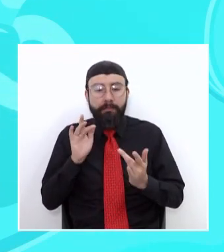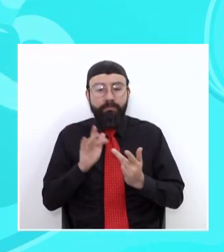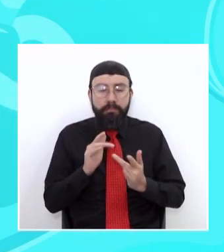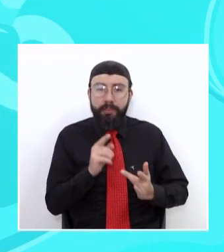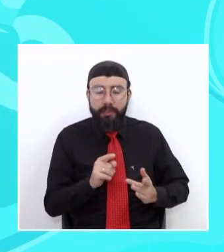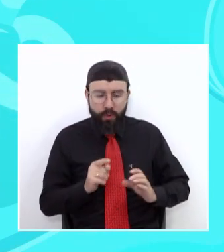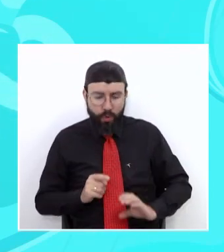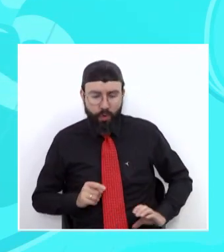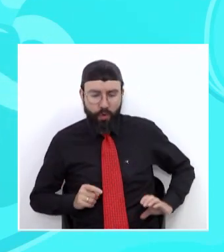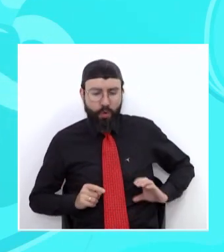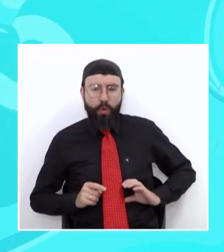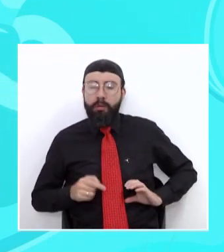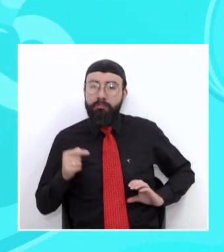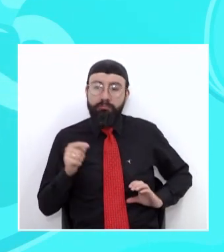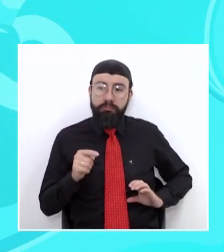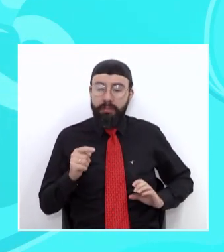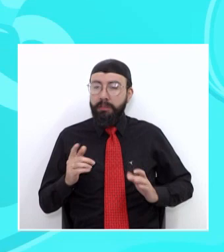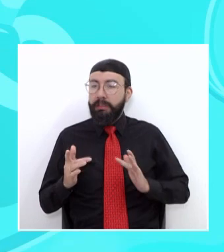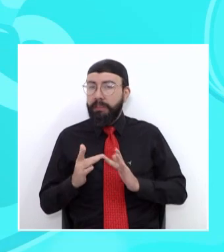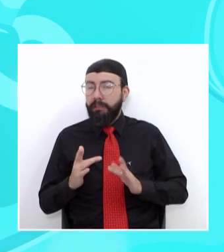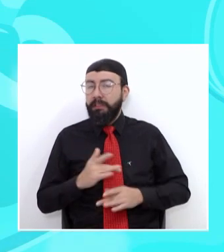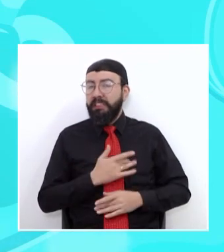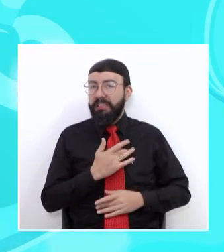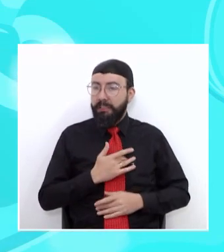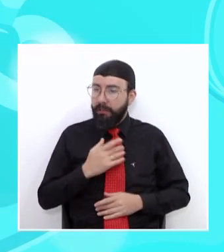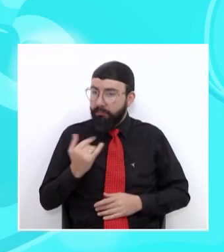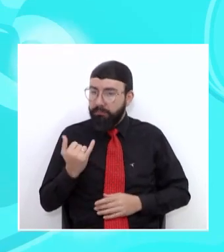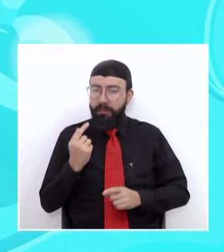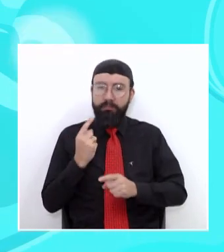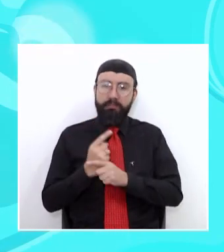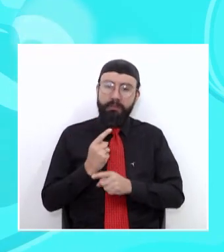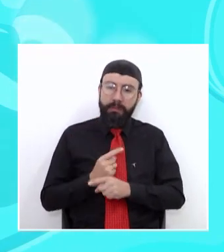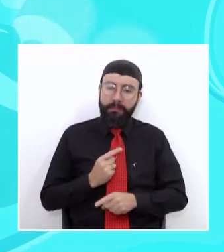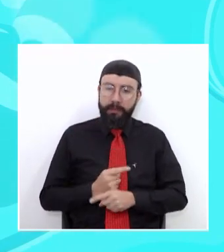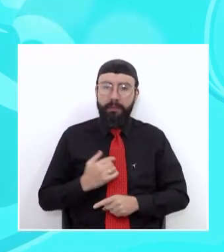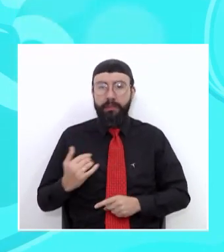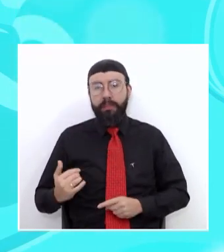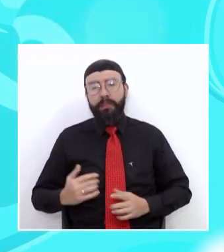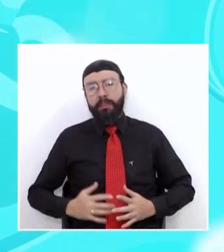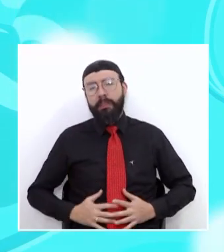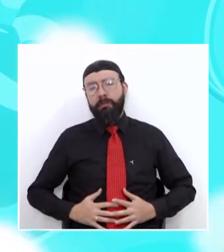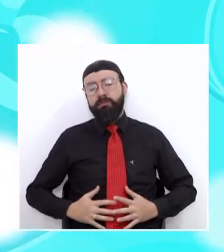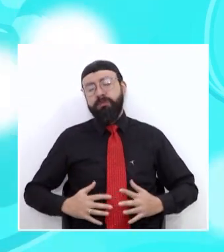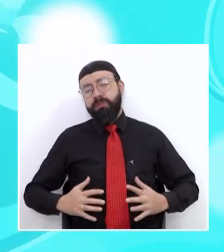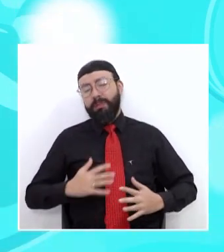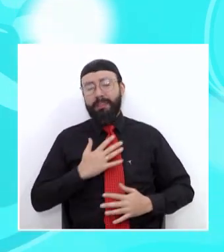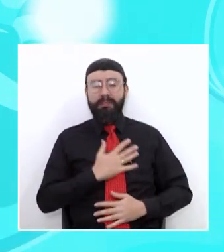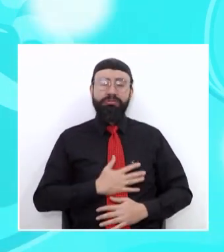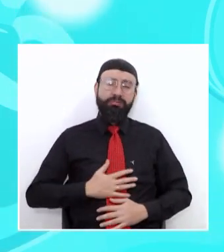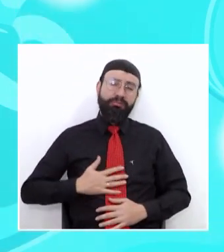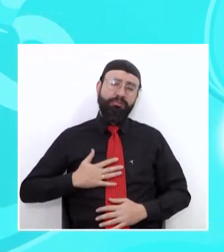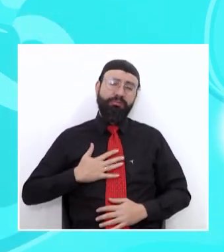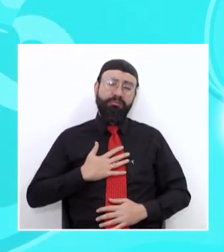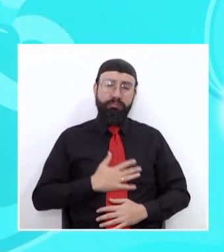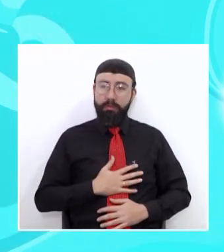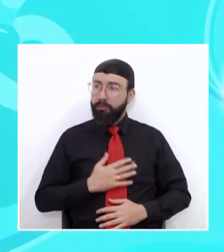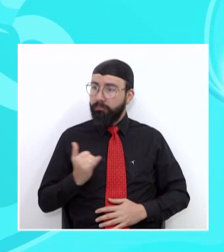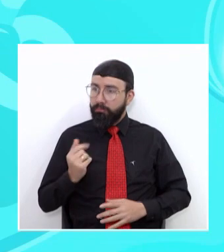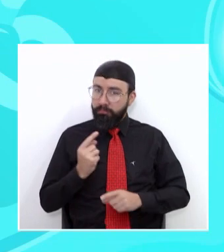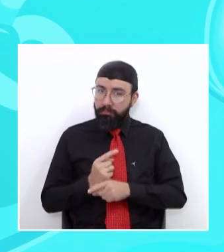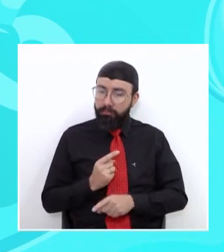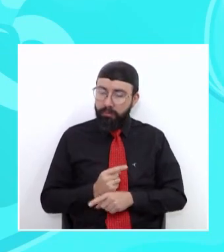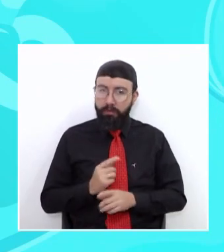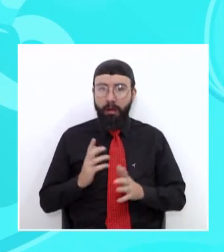entonces puede ser también síntomas a nivel de distensión abdominal, malestares. Y realmente si nos